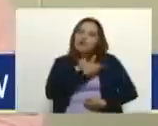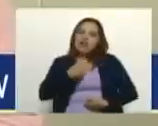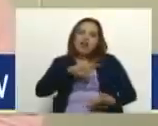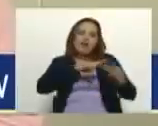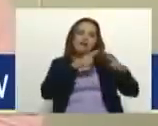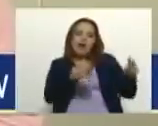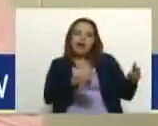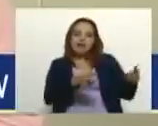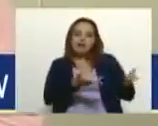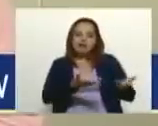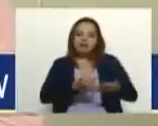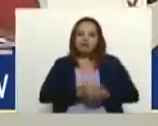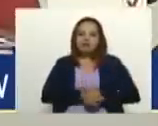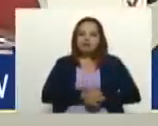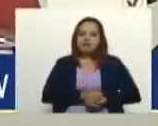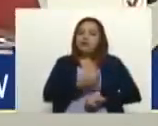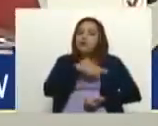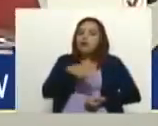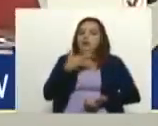Pedimos